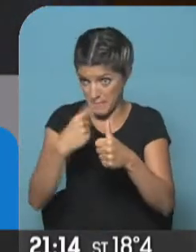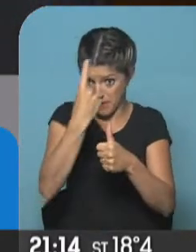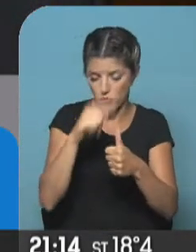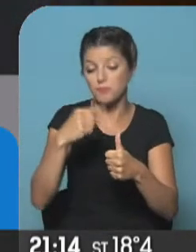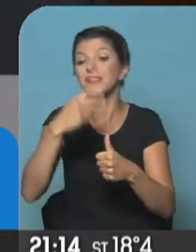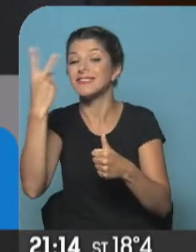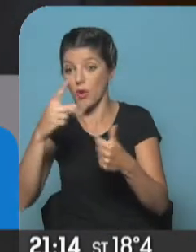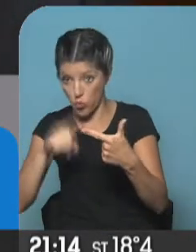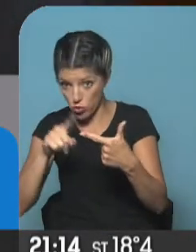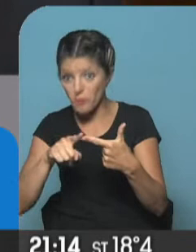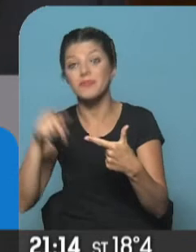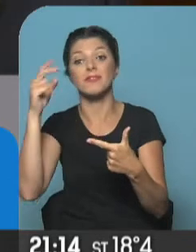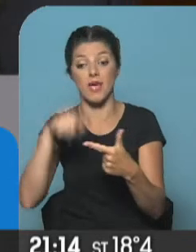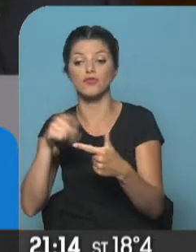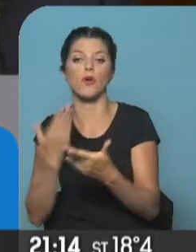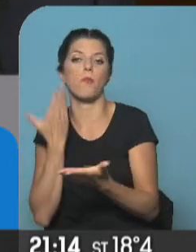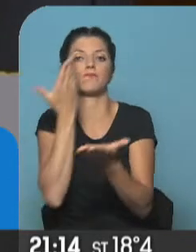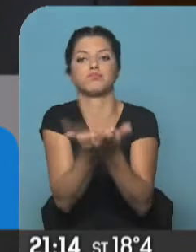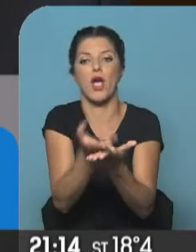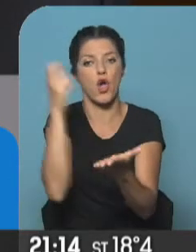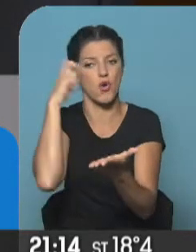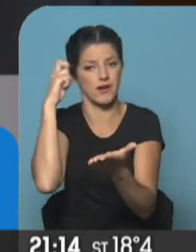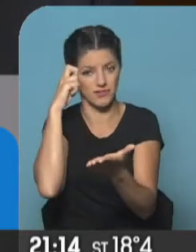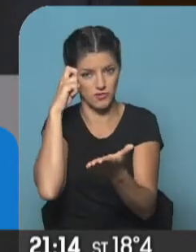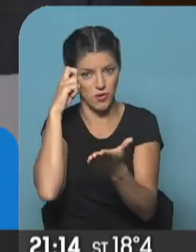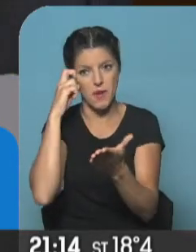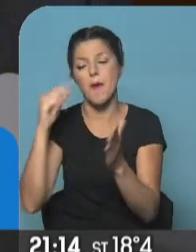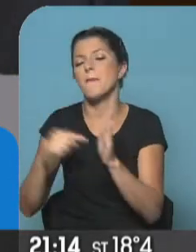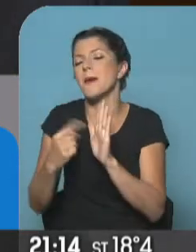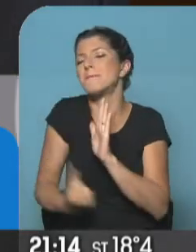Congreso precisamente, pero primero seguramente la negociación va a ser con los sindicatos, con los